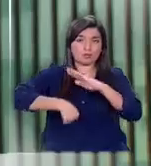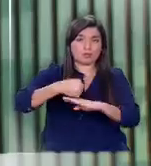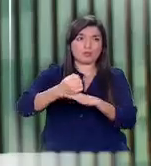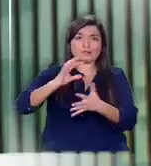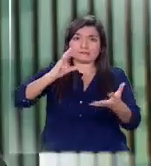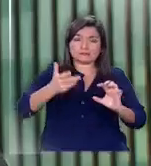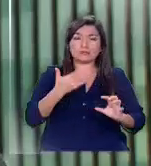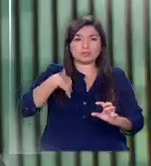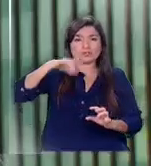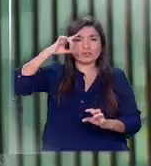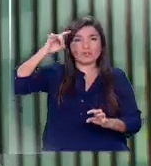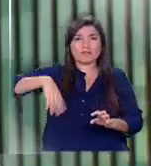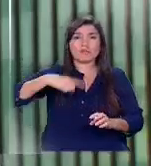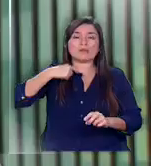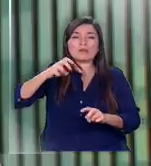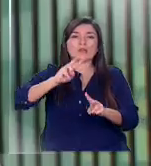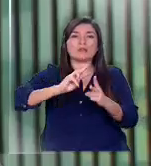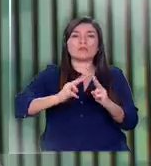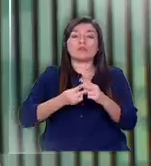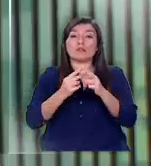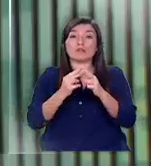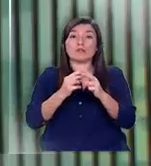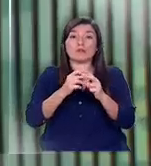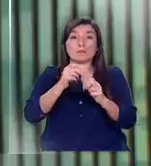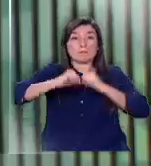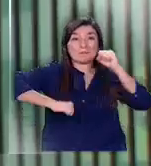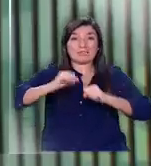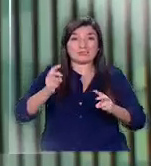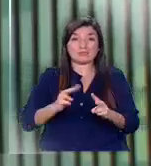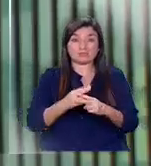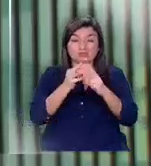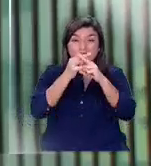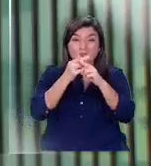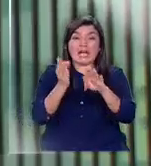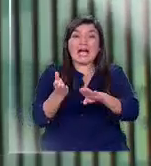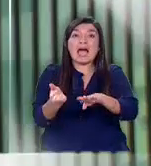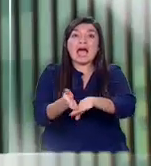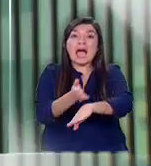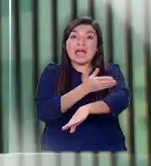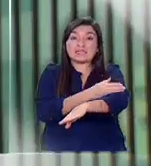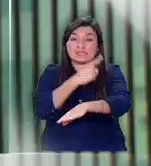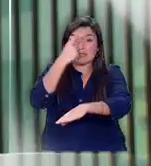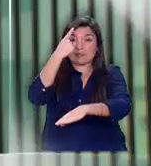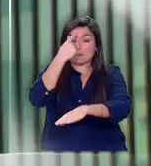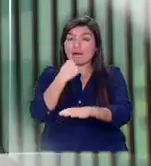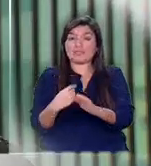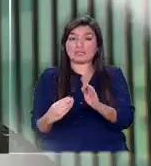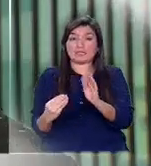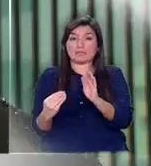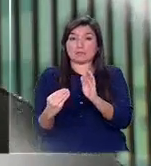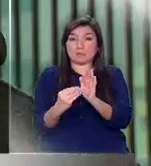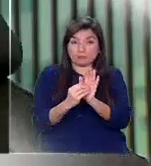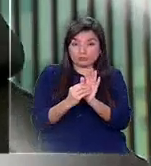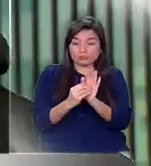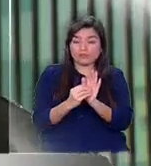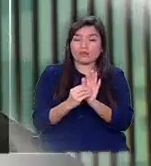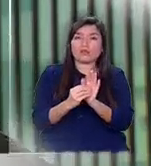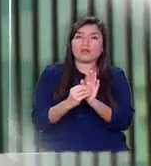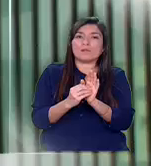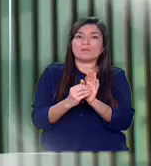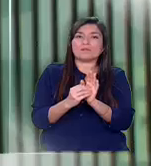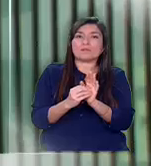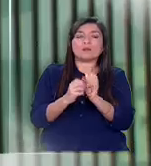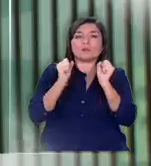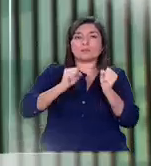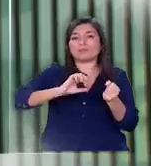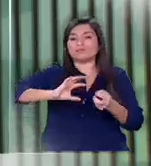lugar, porque si las inmobiliarias logran destruir este lugar antes de que se declare patrimonio, ya no van a existir los edificios y por lo tanto va a ser muy